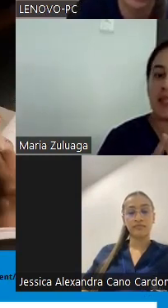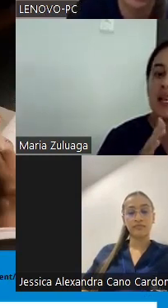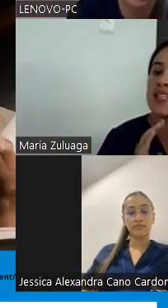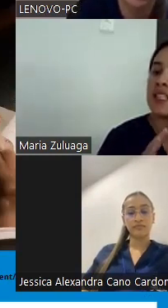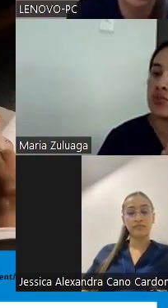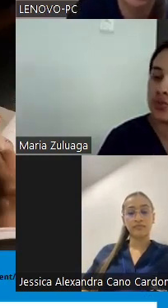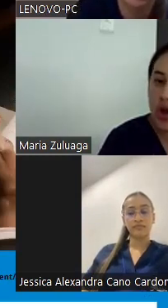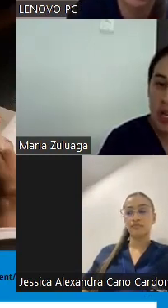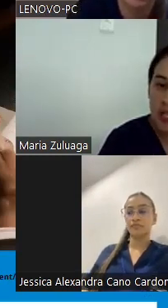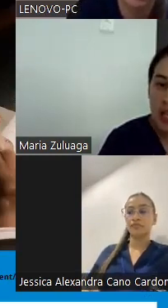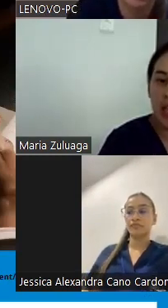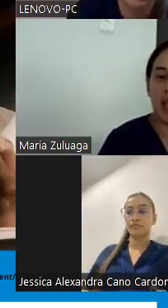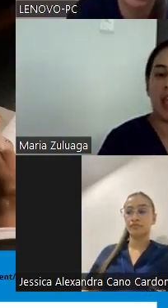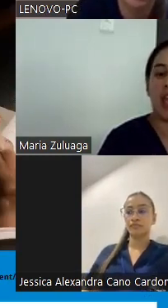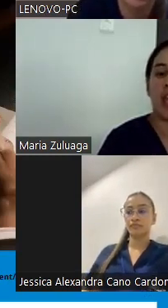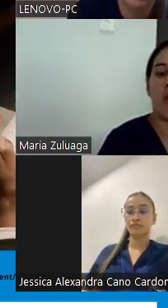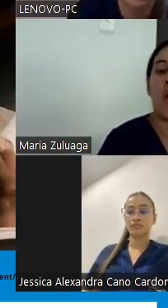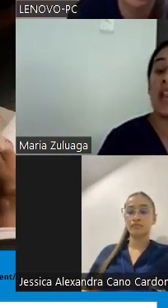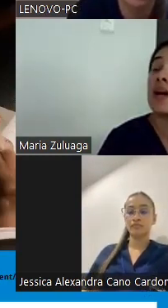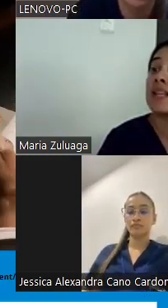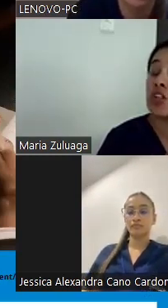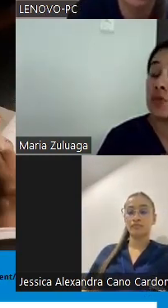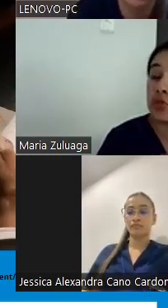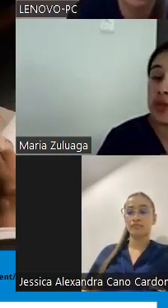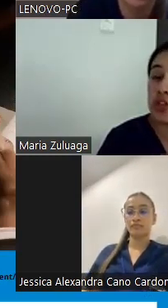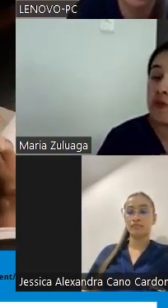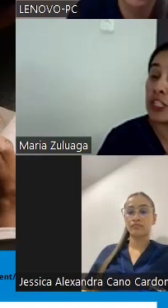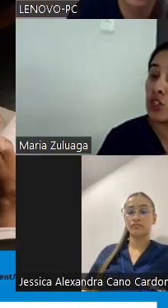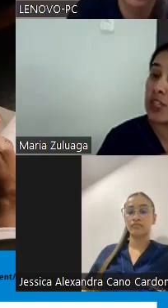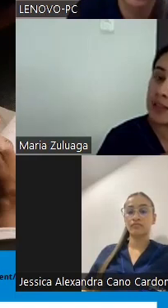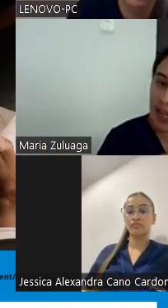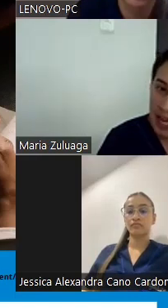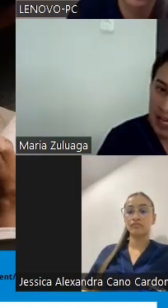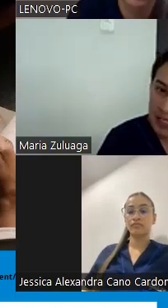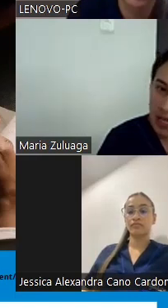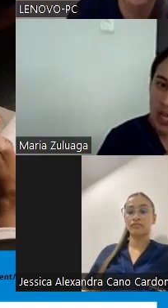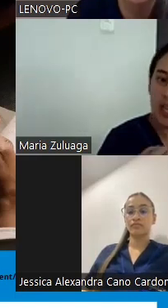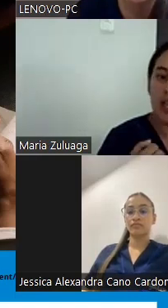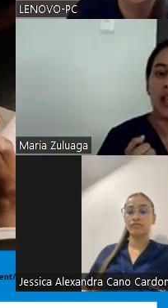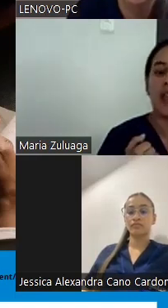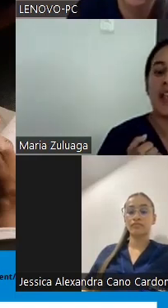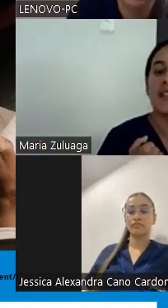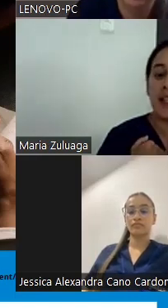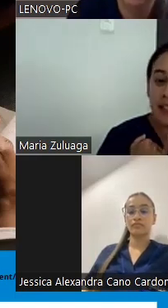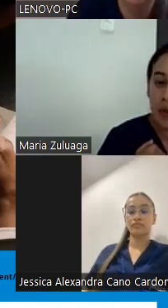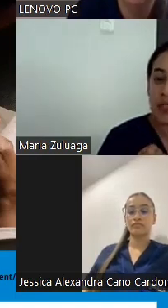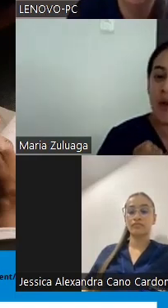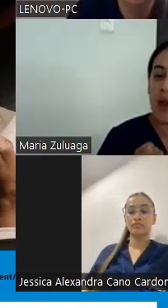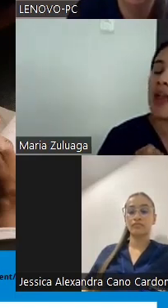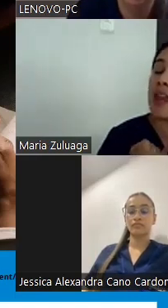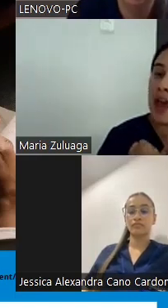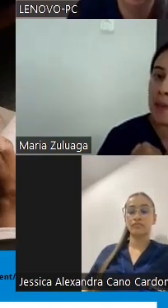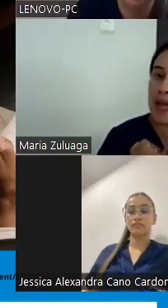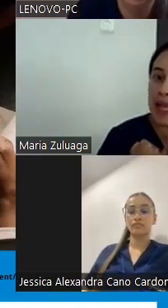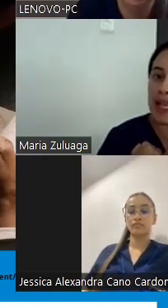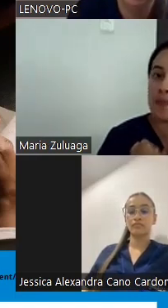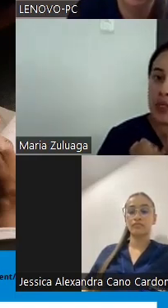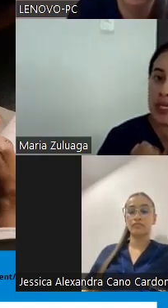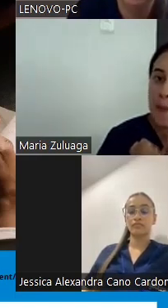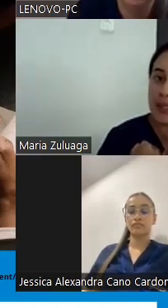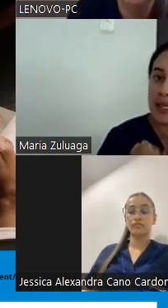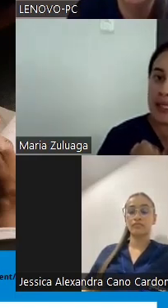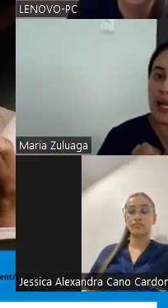quiénes van a ser las instituciones, cuáles van a ser los posibles conflictos de interés, qué incentivos se van a generar para